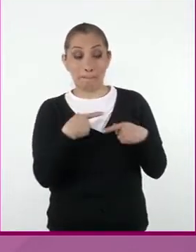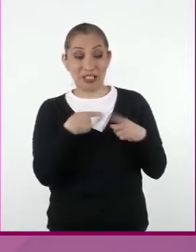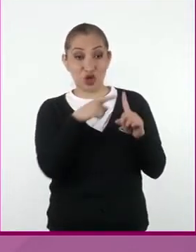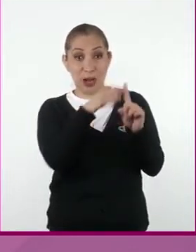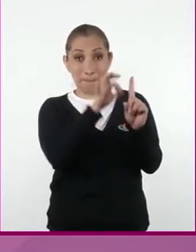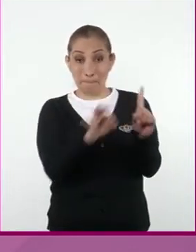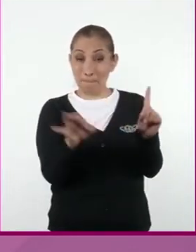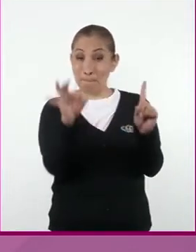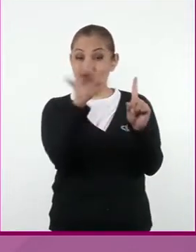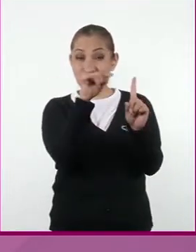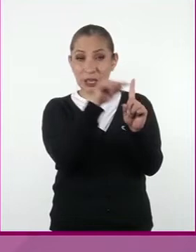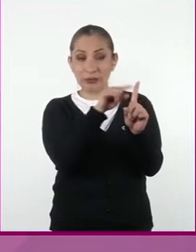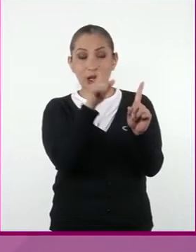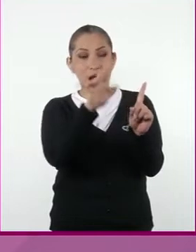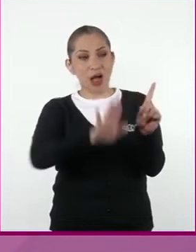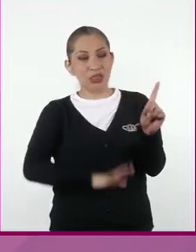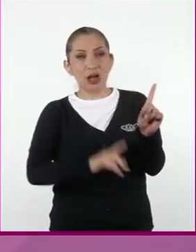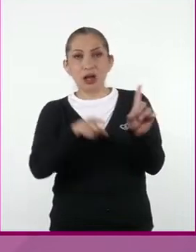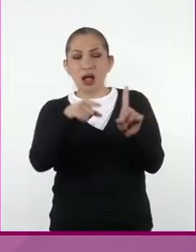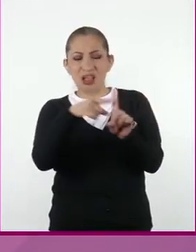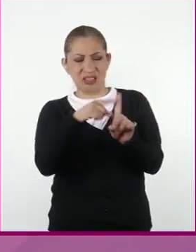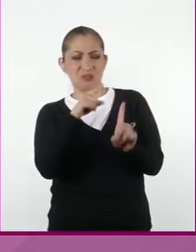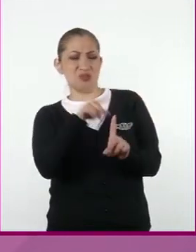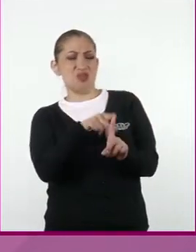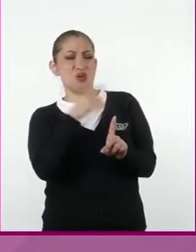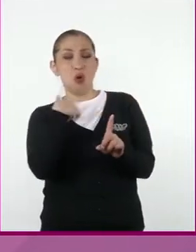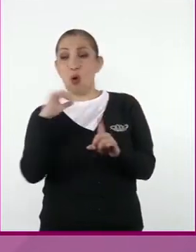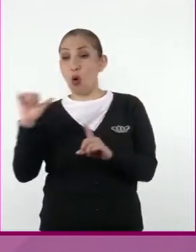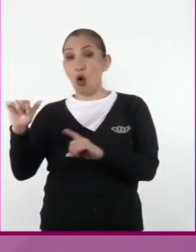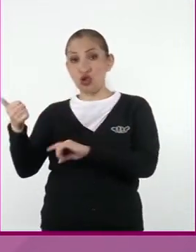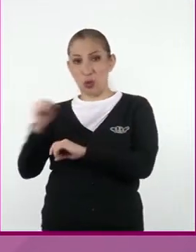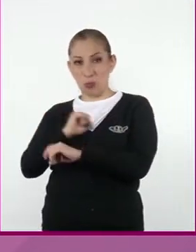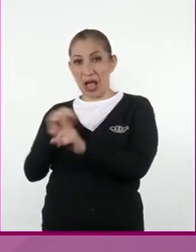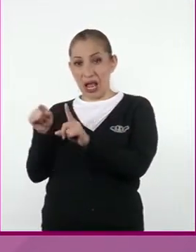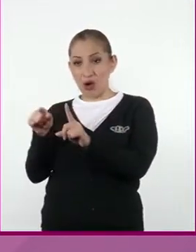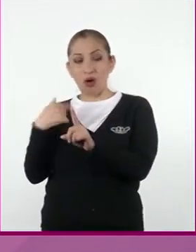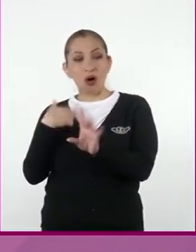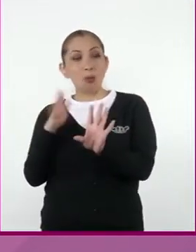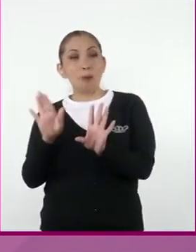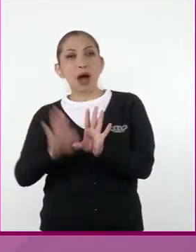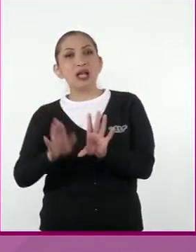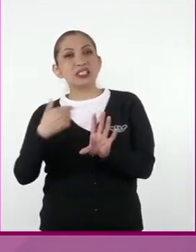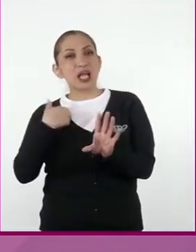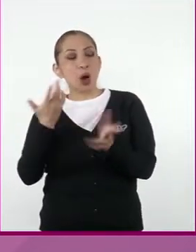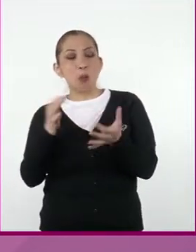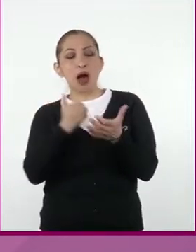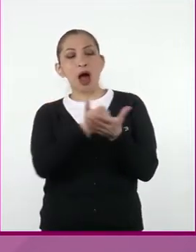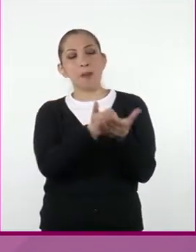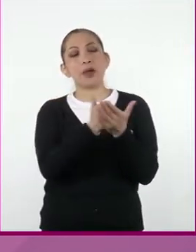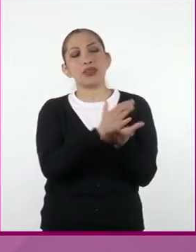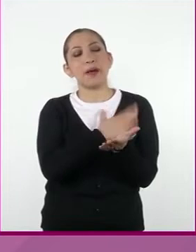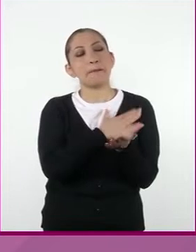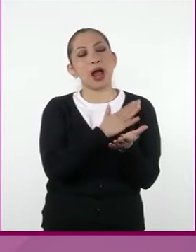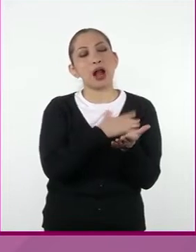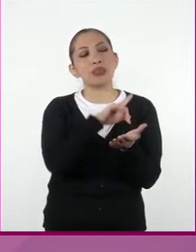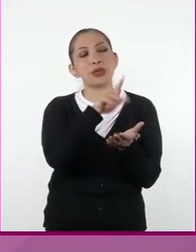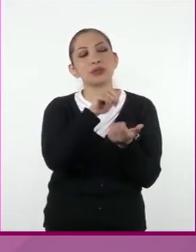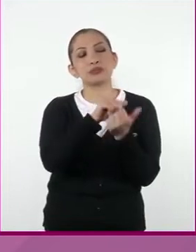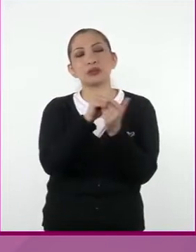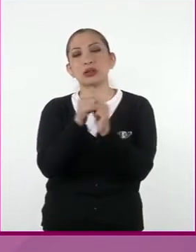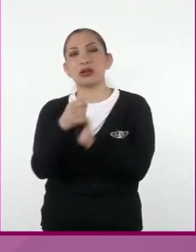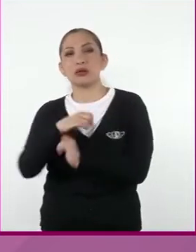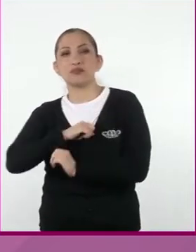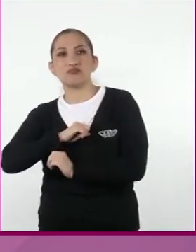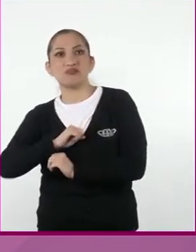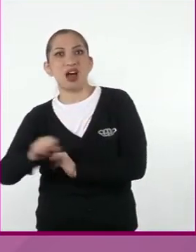protagonista tiene ciertas actitudes negativas o el antagonista parece en principio el aliado o el ser amado para